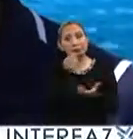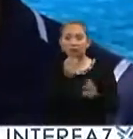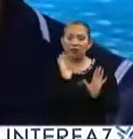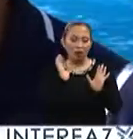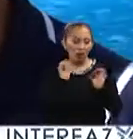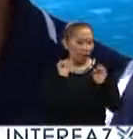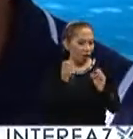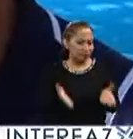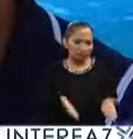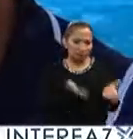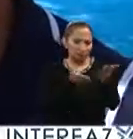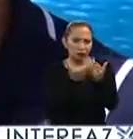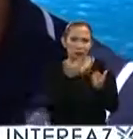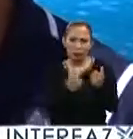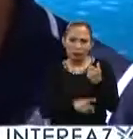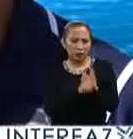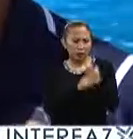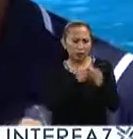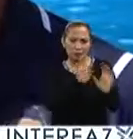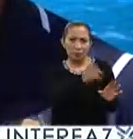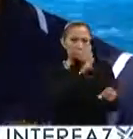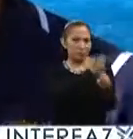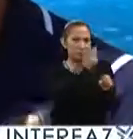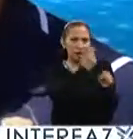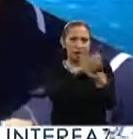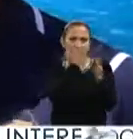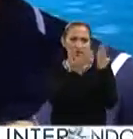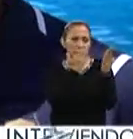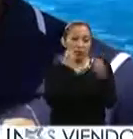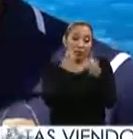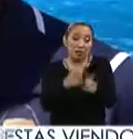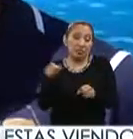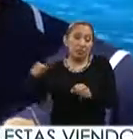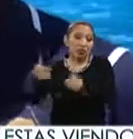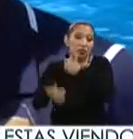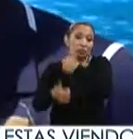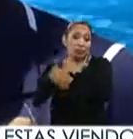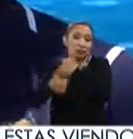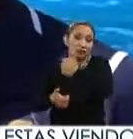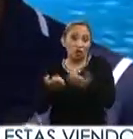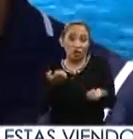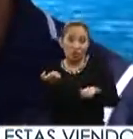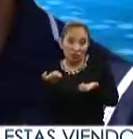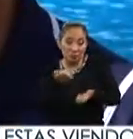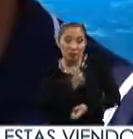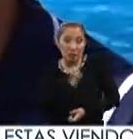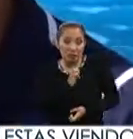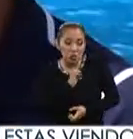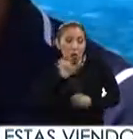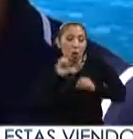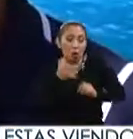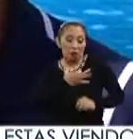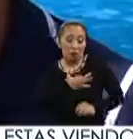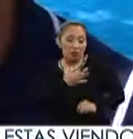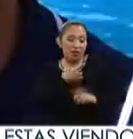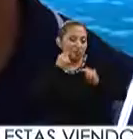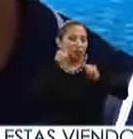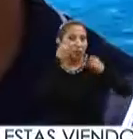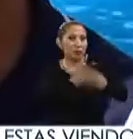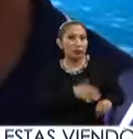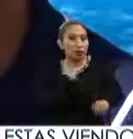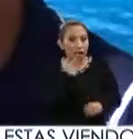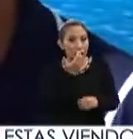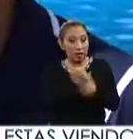decimos que adelante. Primero, no importa perder un entrenamiento o una medalla a